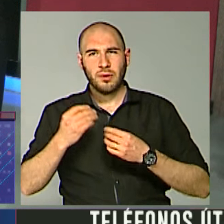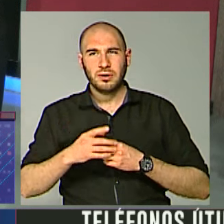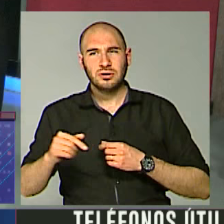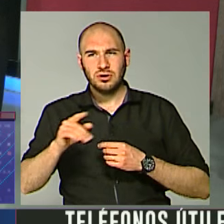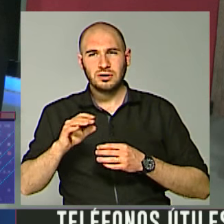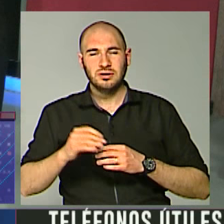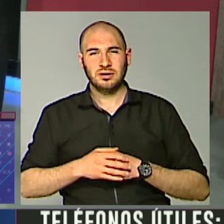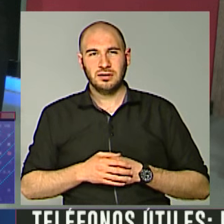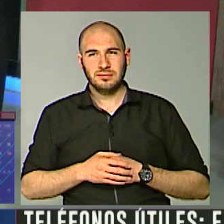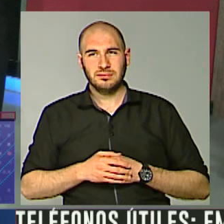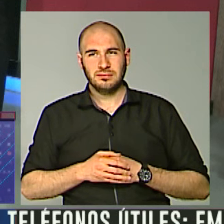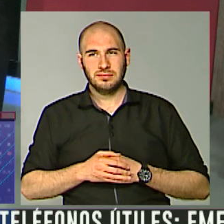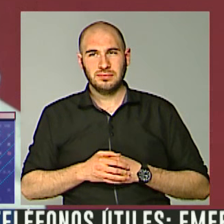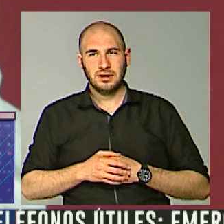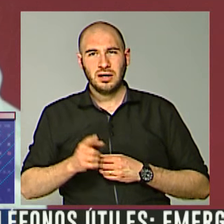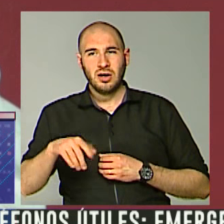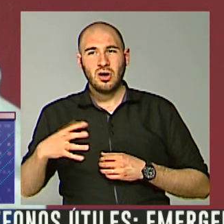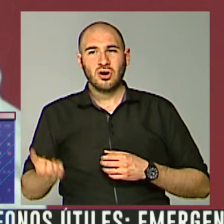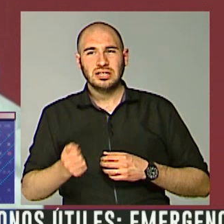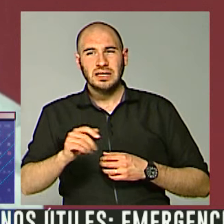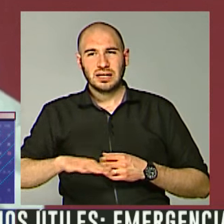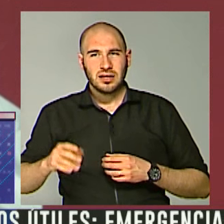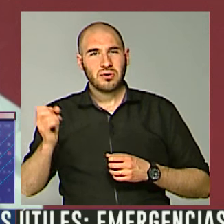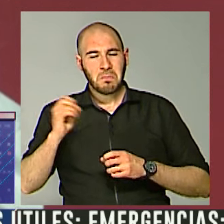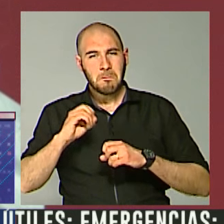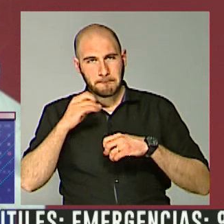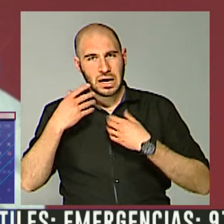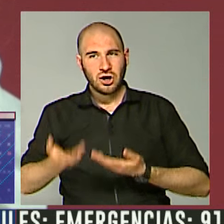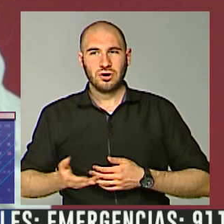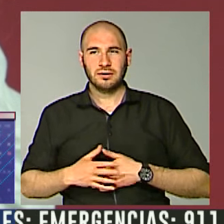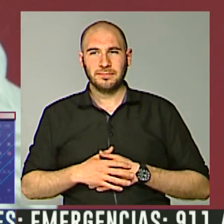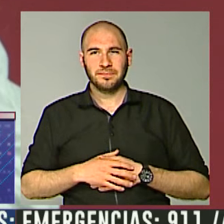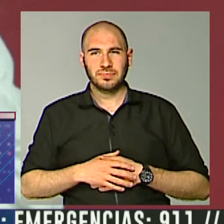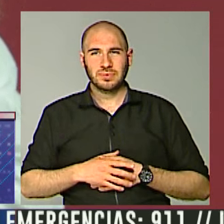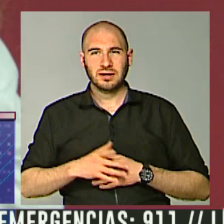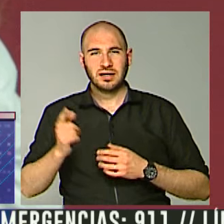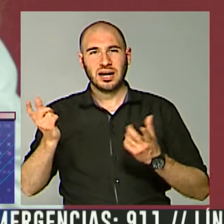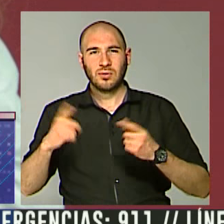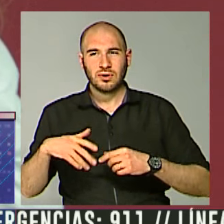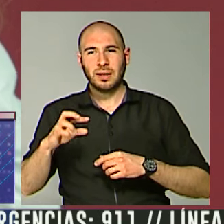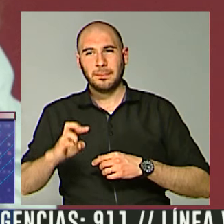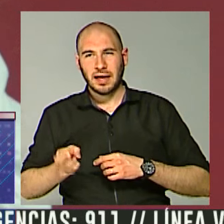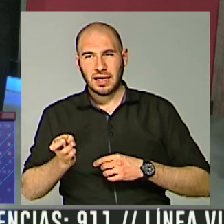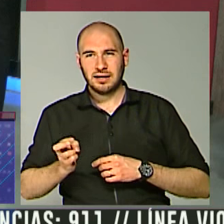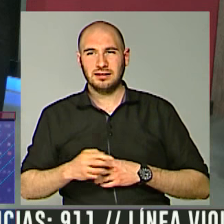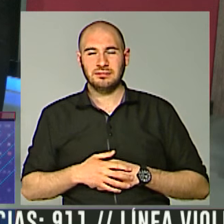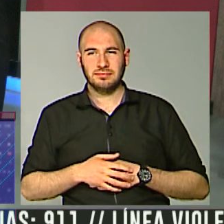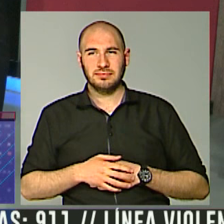enseñar y obtener en los niños mejores resultados, hacemos reuniones de padres,